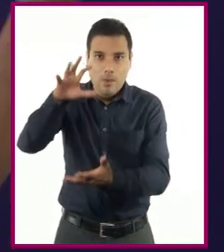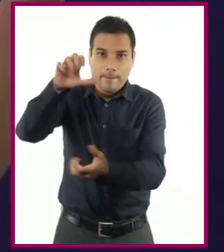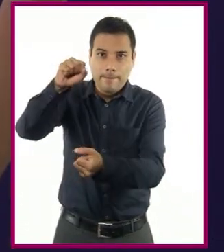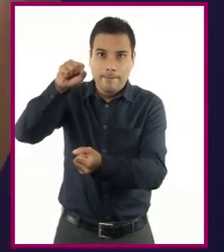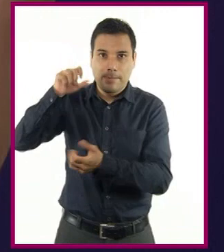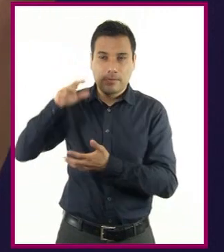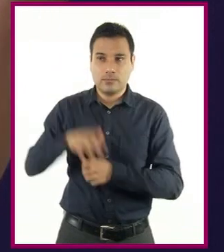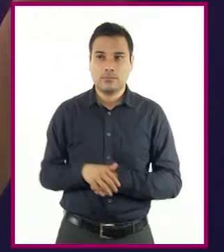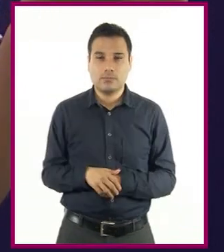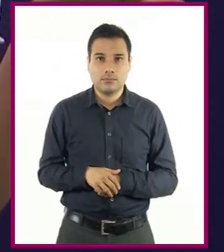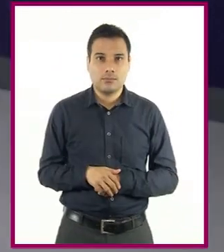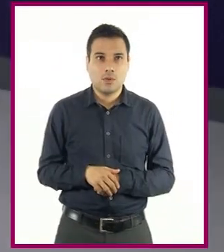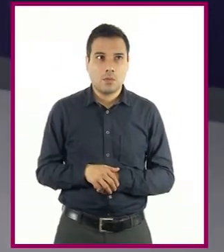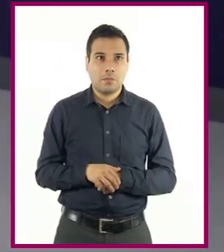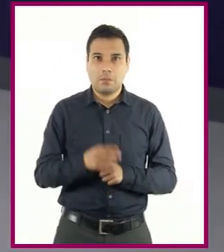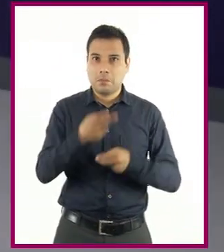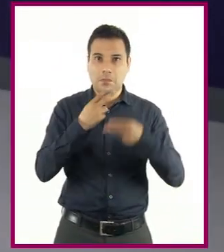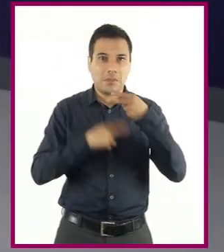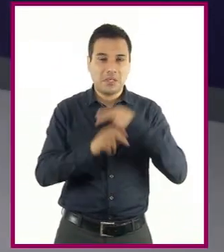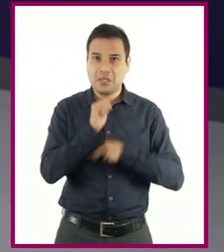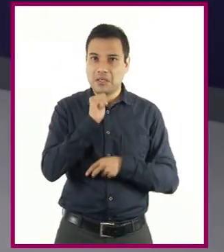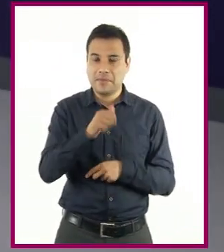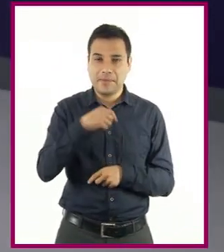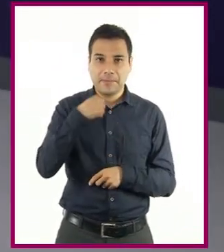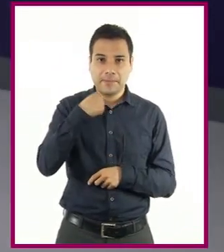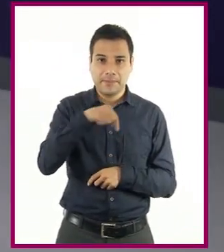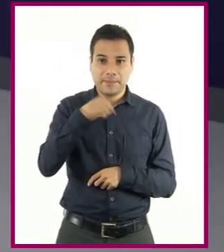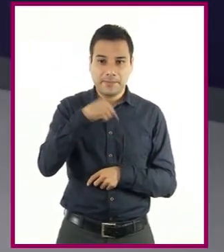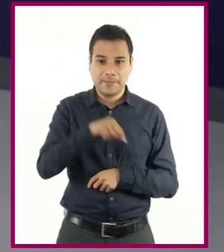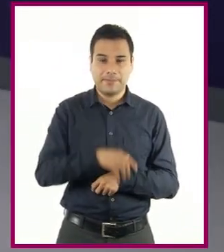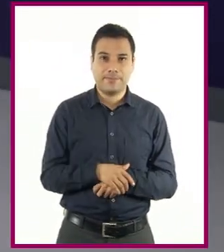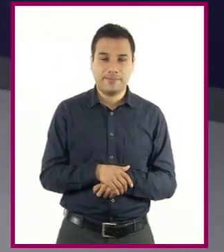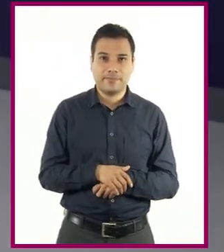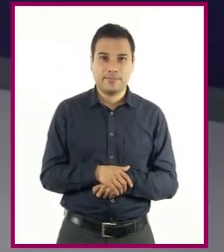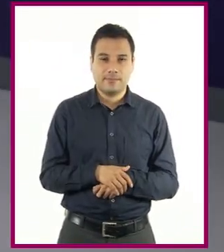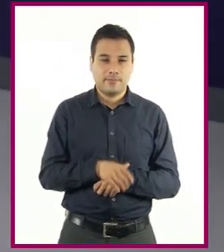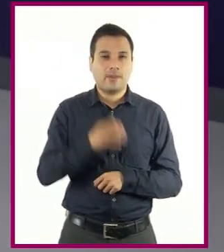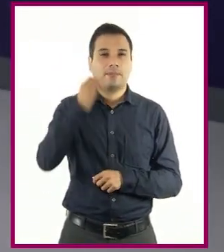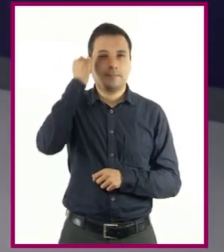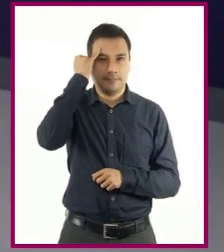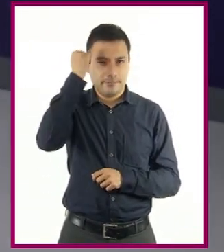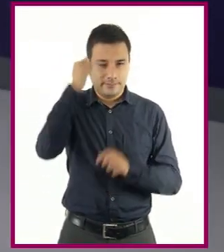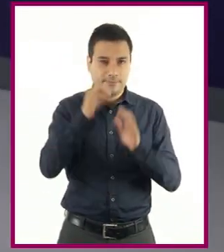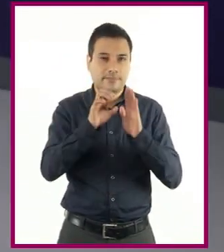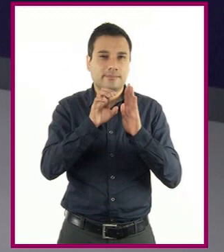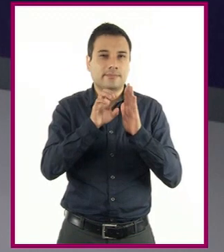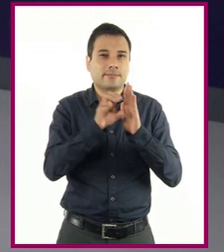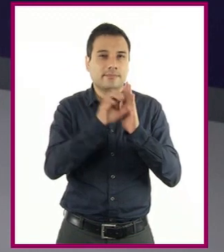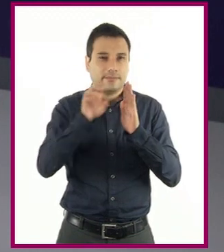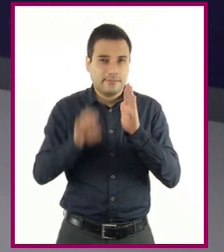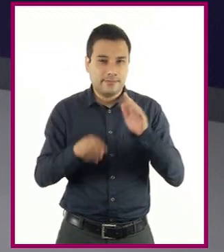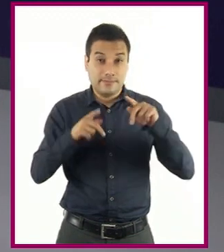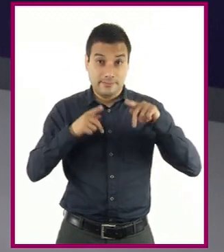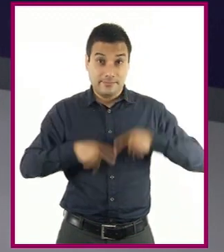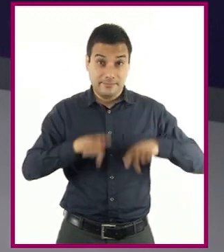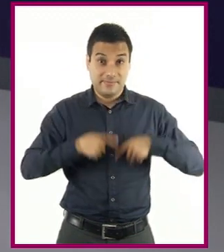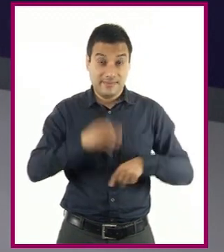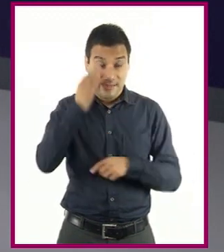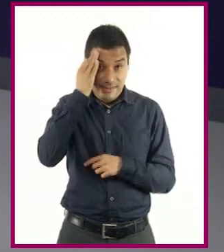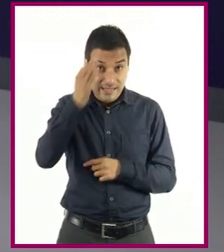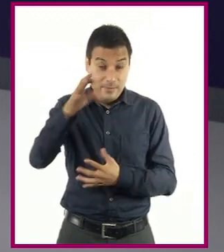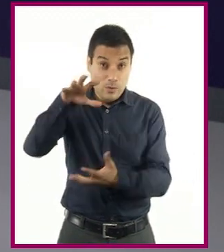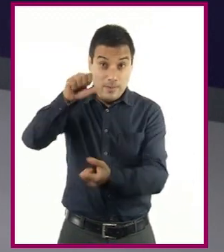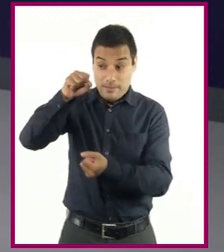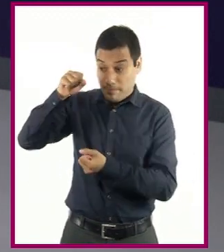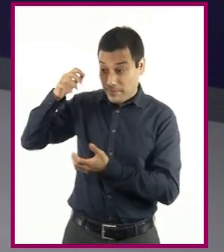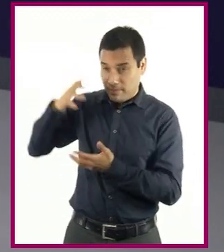Pero no ocurrió así. Sería fantástico saber qué podría pasar si esto fuera posible. Pero por ahora, las